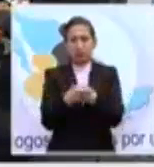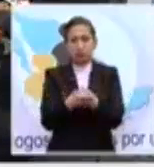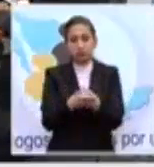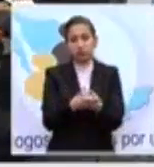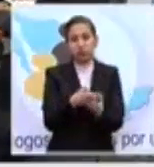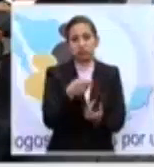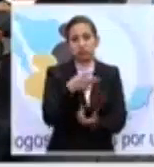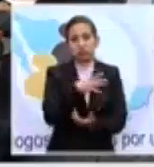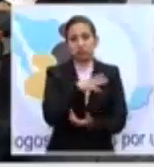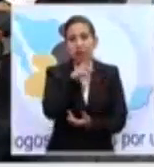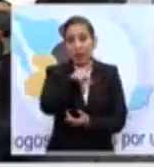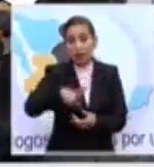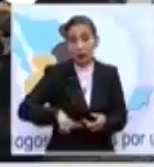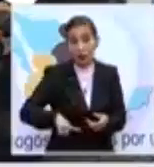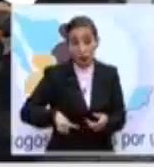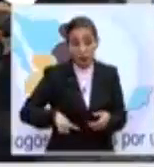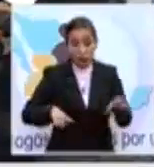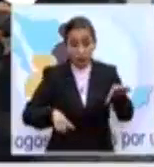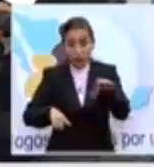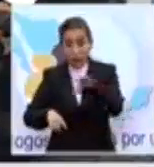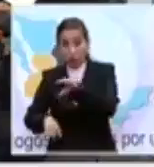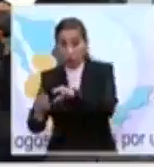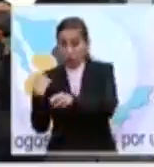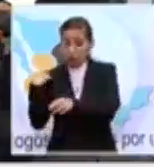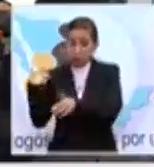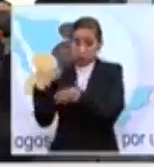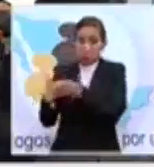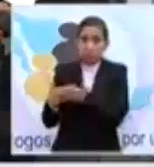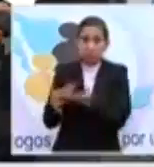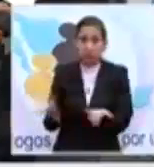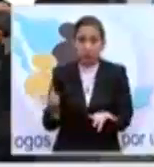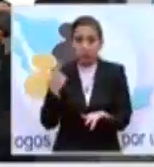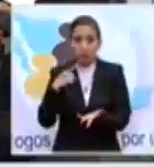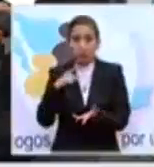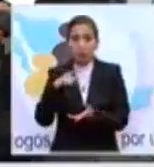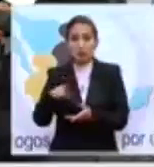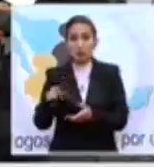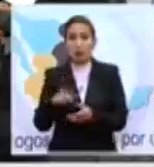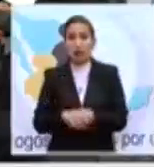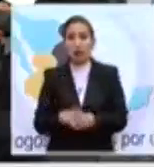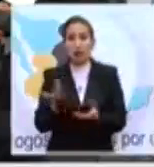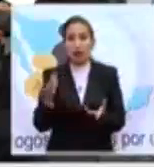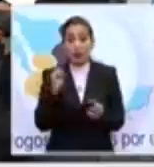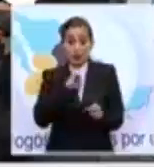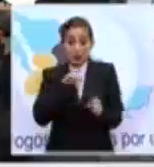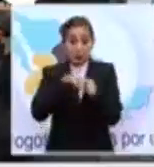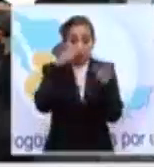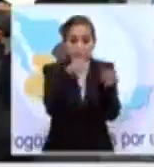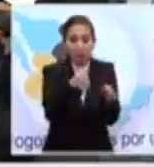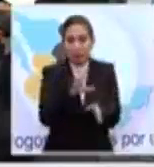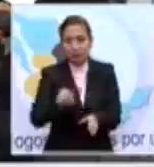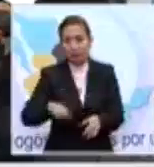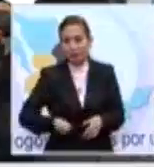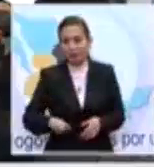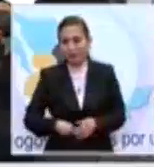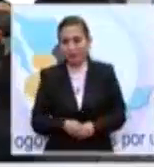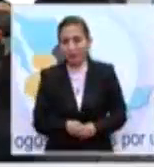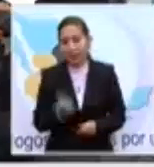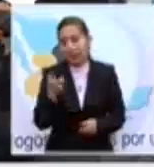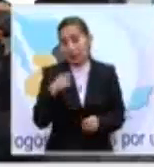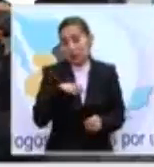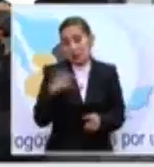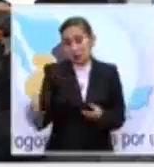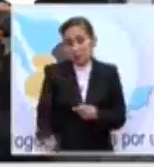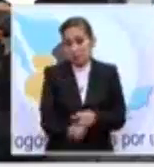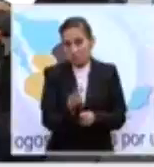parte de los gobiernos de los últimos años, para no concluir en alguien en particular. De momento, esta es mi